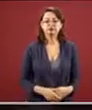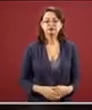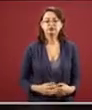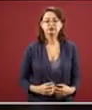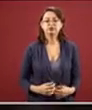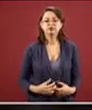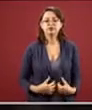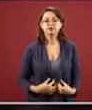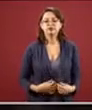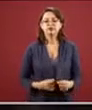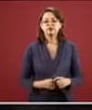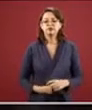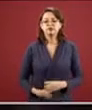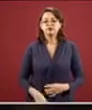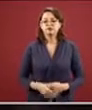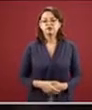Eso es lo que